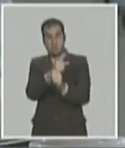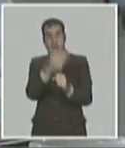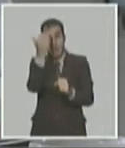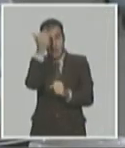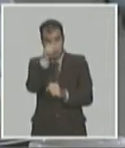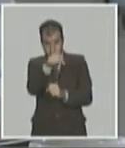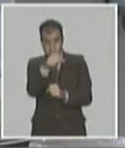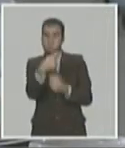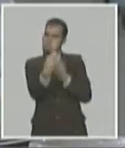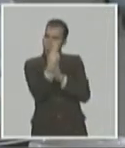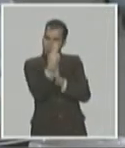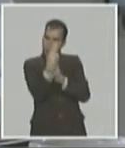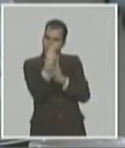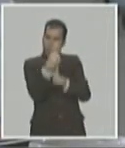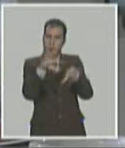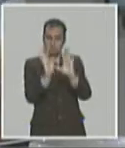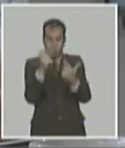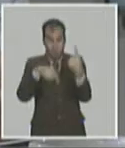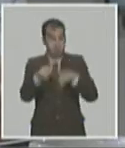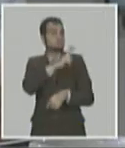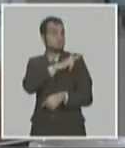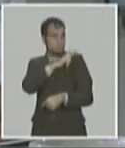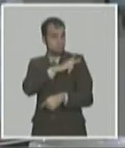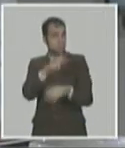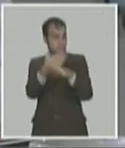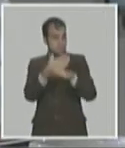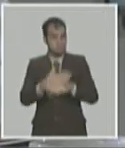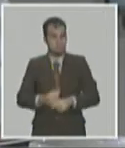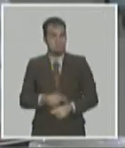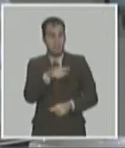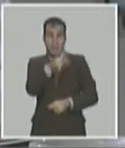asumimos importantes responsabilidades. Y también él fue médico.